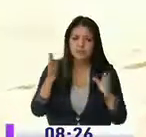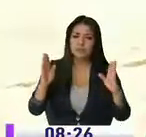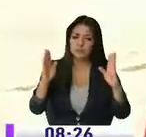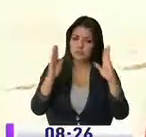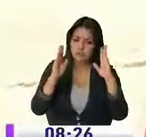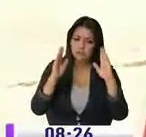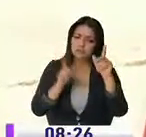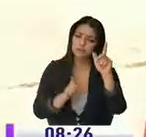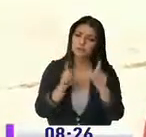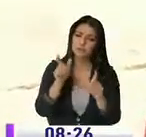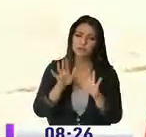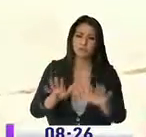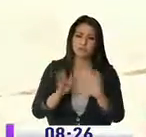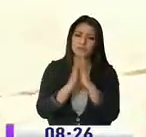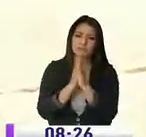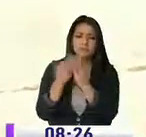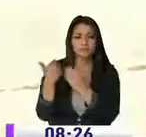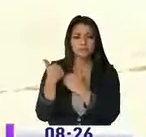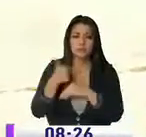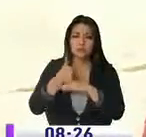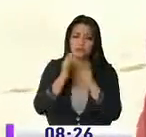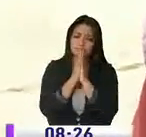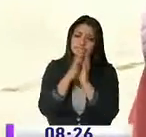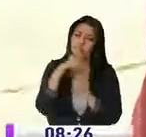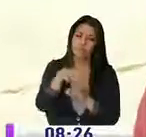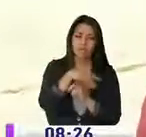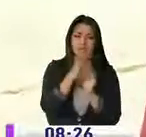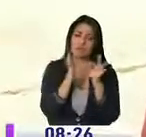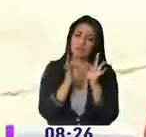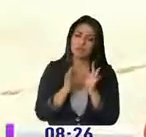correspondan el parqué existe que no se